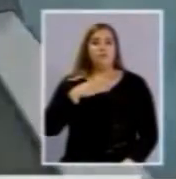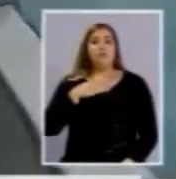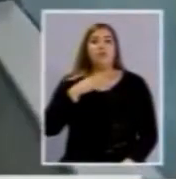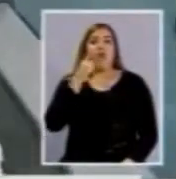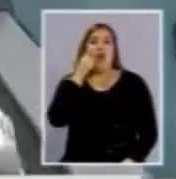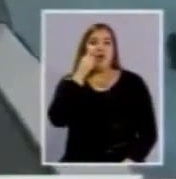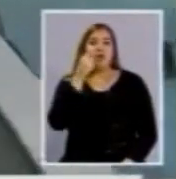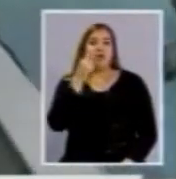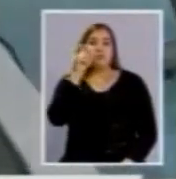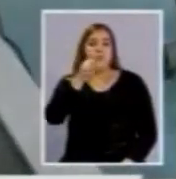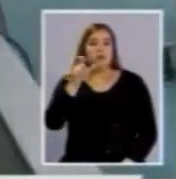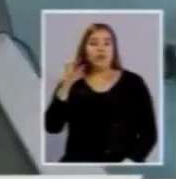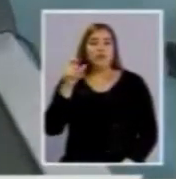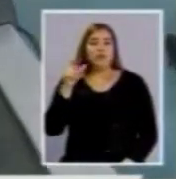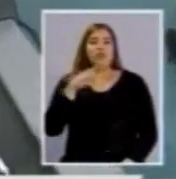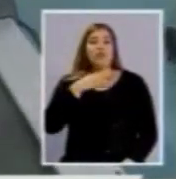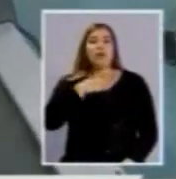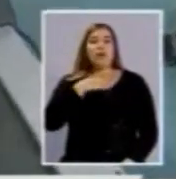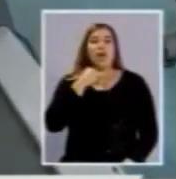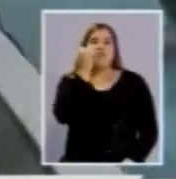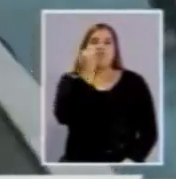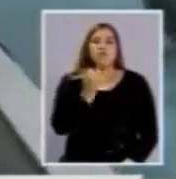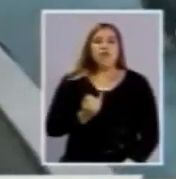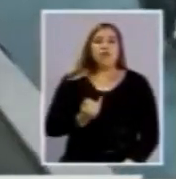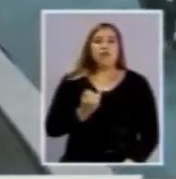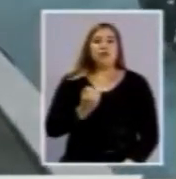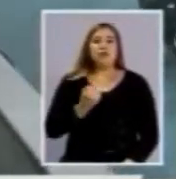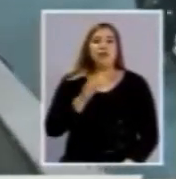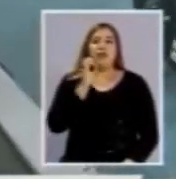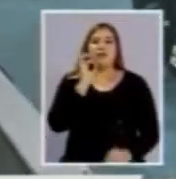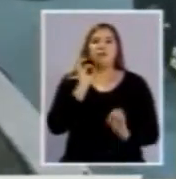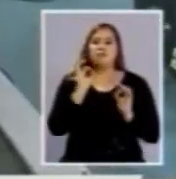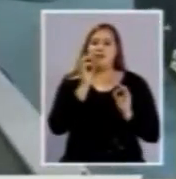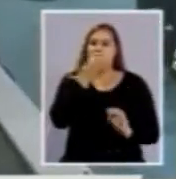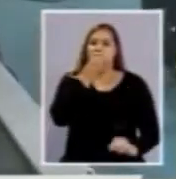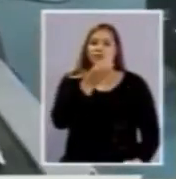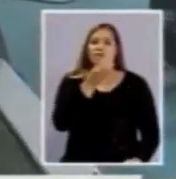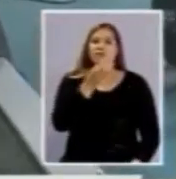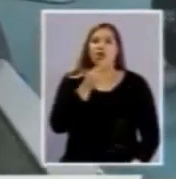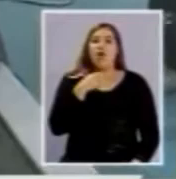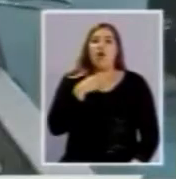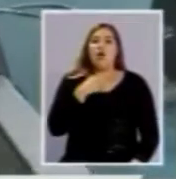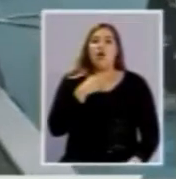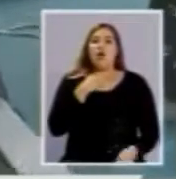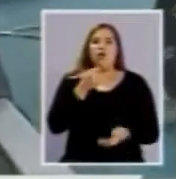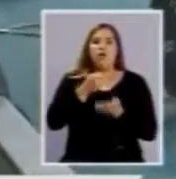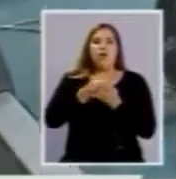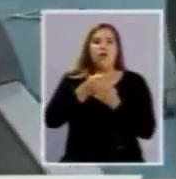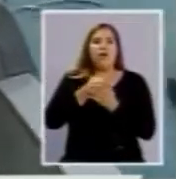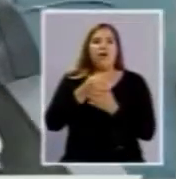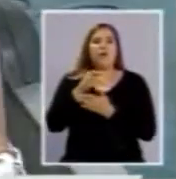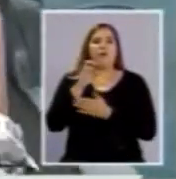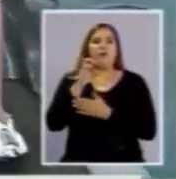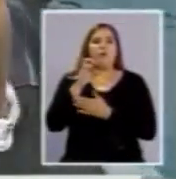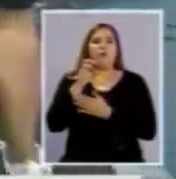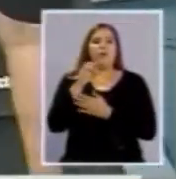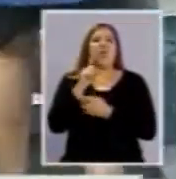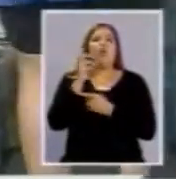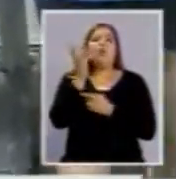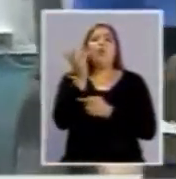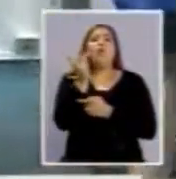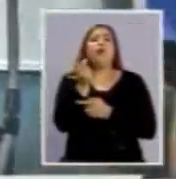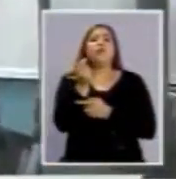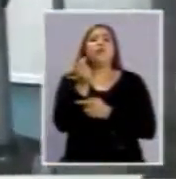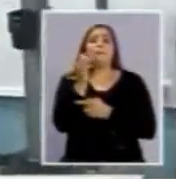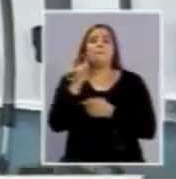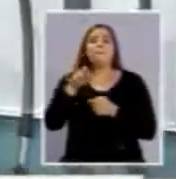conocer personas que han optado por algunas dietas en que el especialista les hace comprar un podómetro, ¿cierto? Que son los que cuentan pasos.